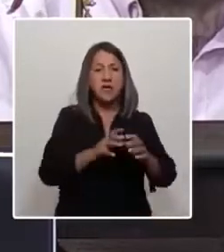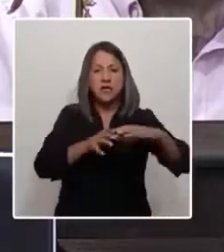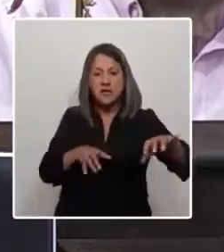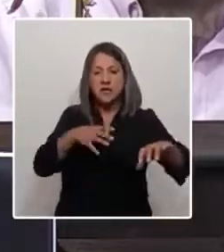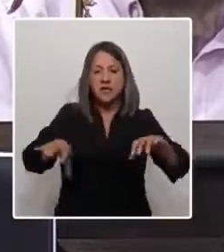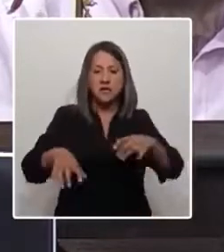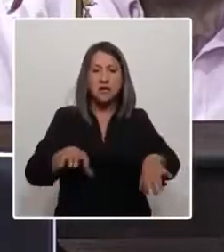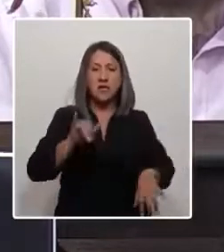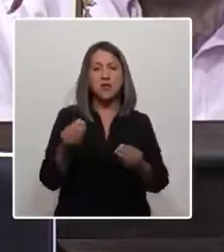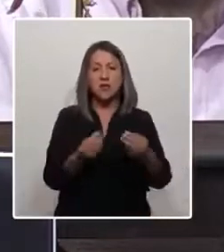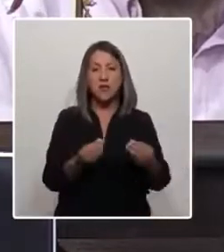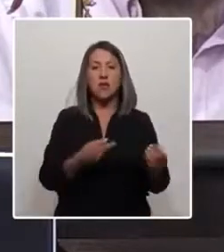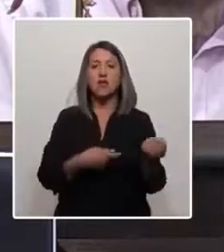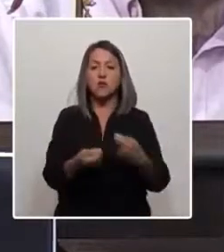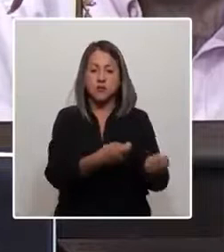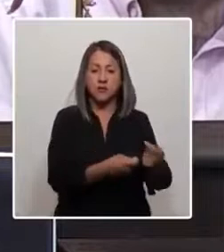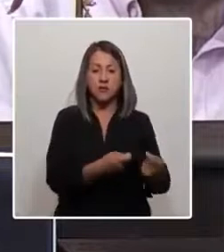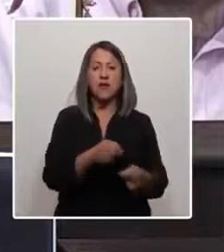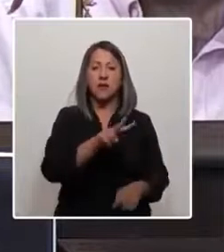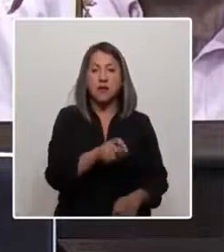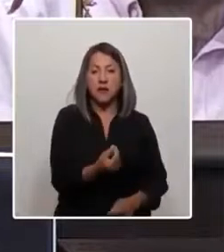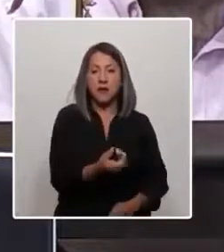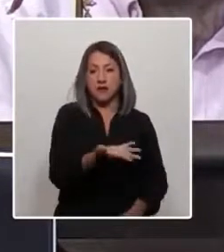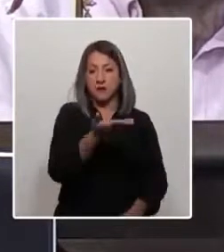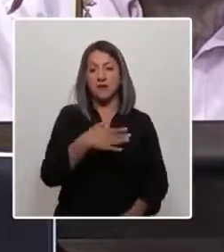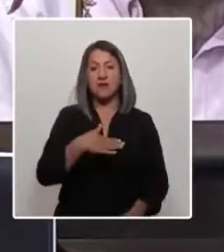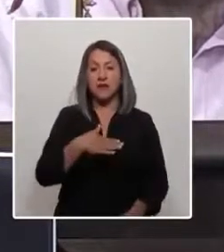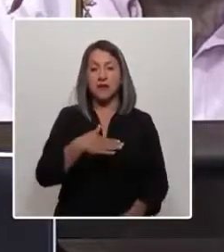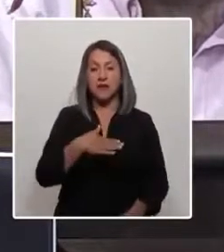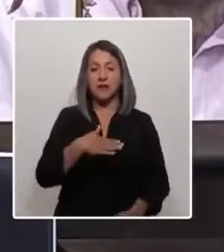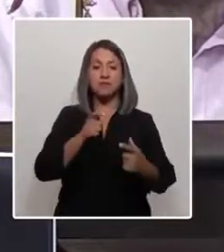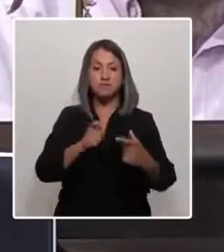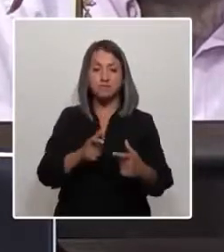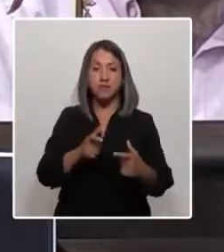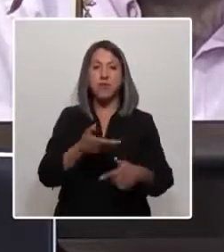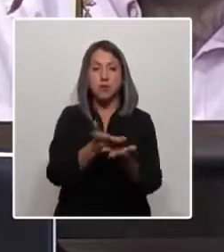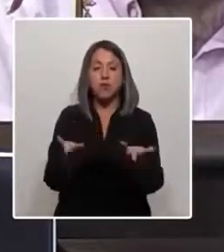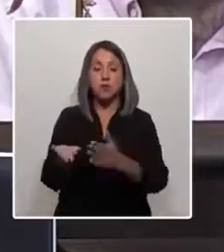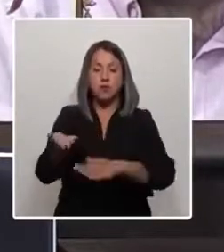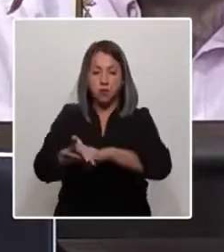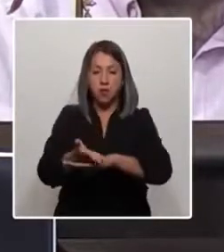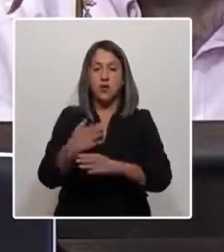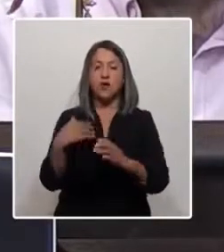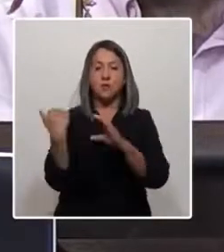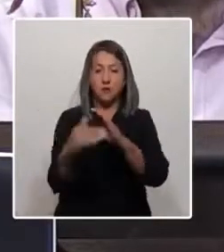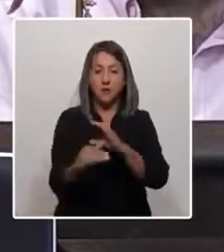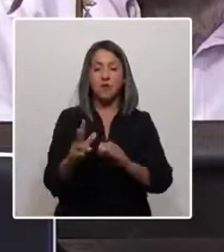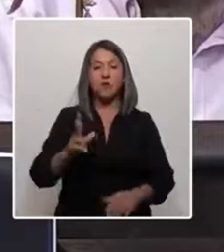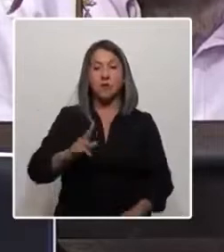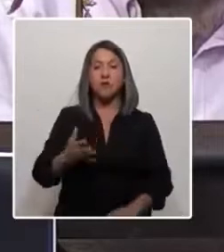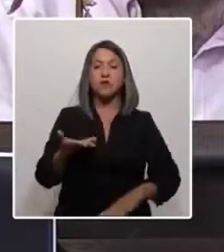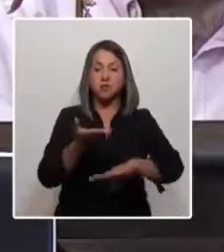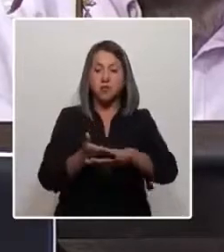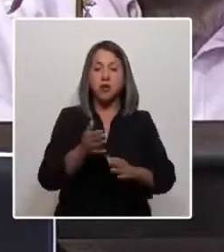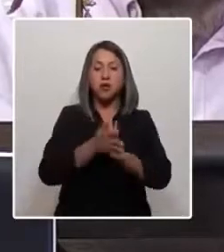y, por supuesto, comercialmente rentables que pretende el indigenismo que ustedes proponen. Enviaré formalmente esta solicitud